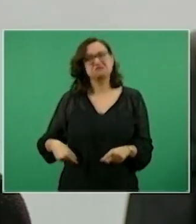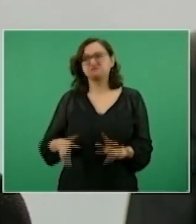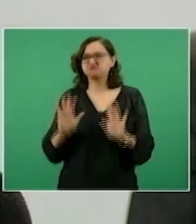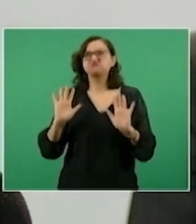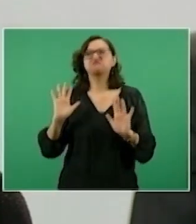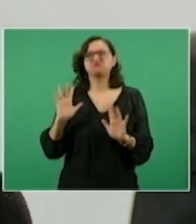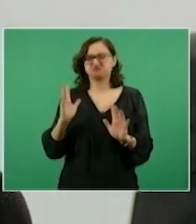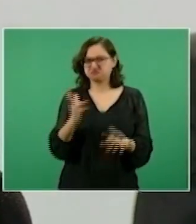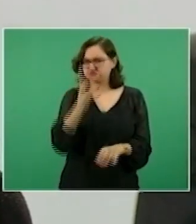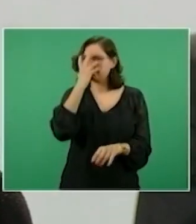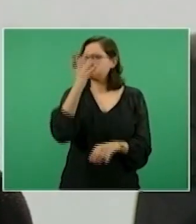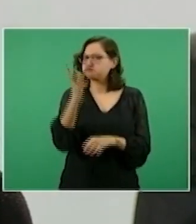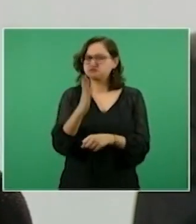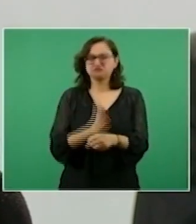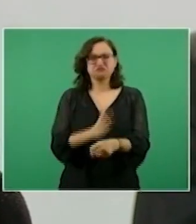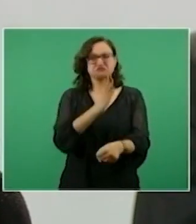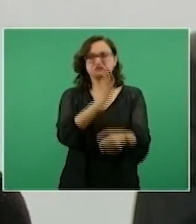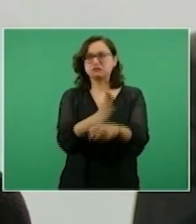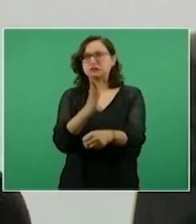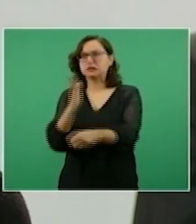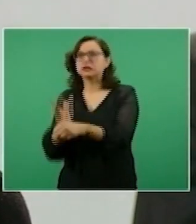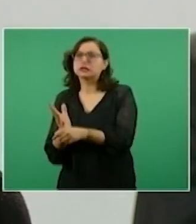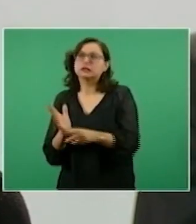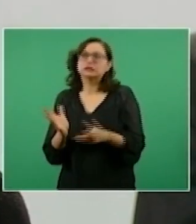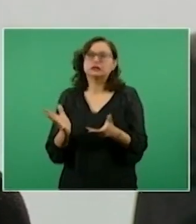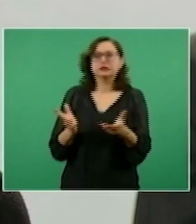de ninguna índole,